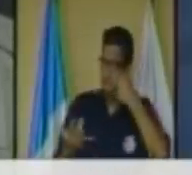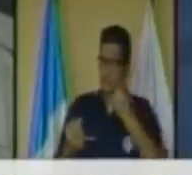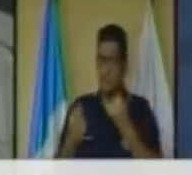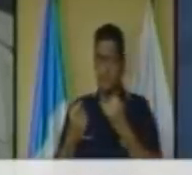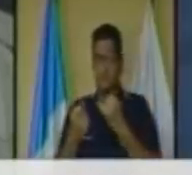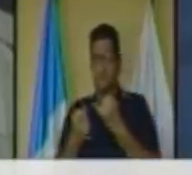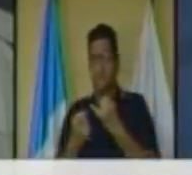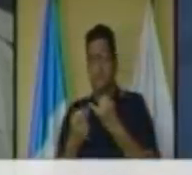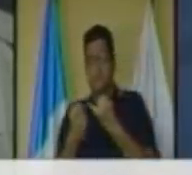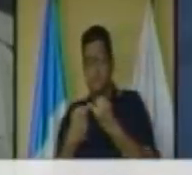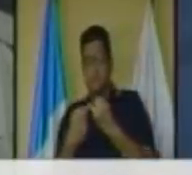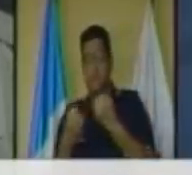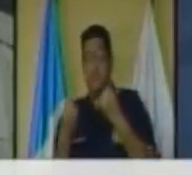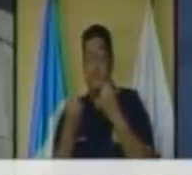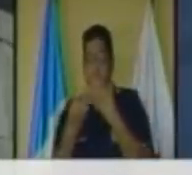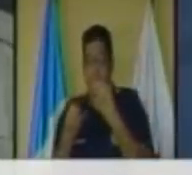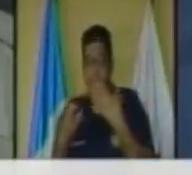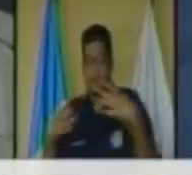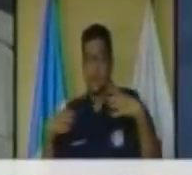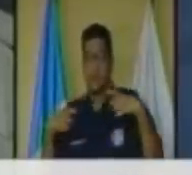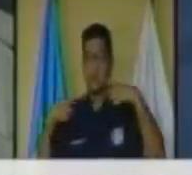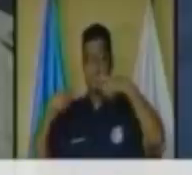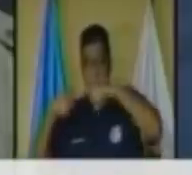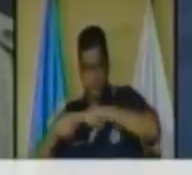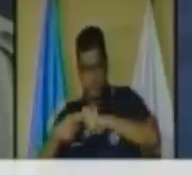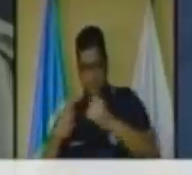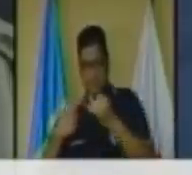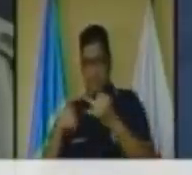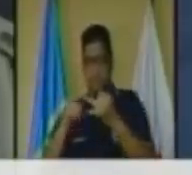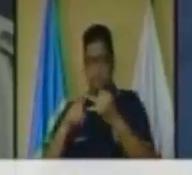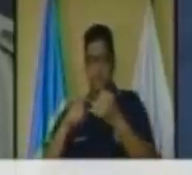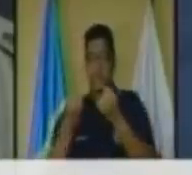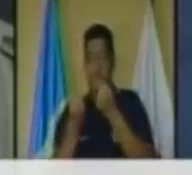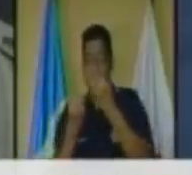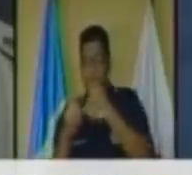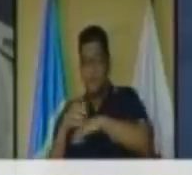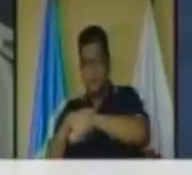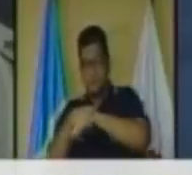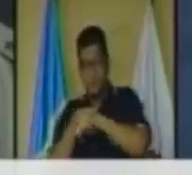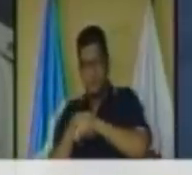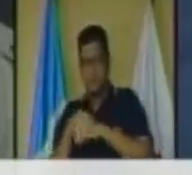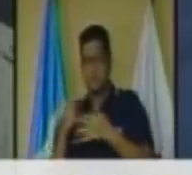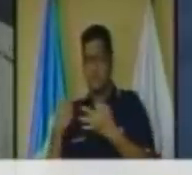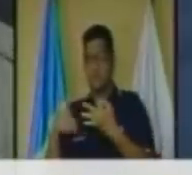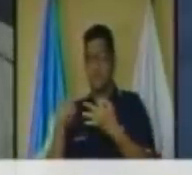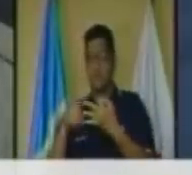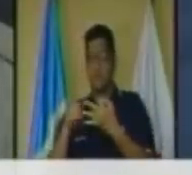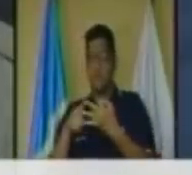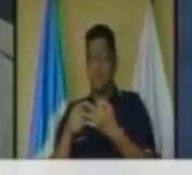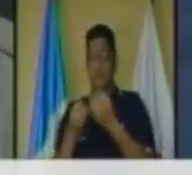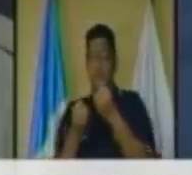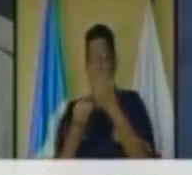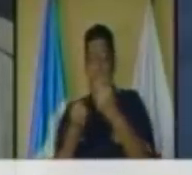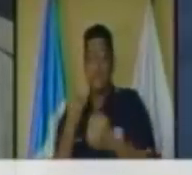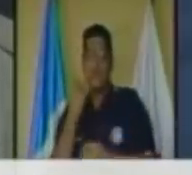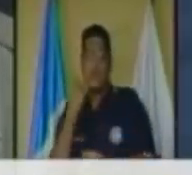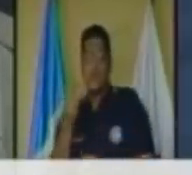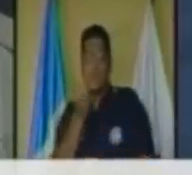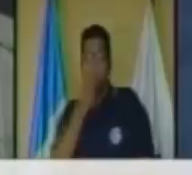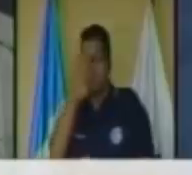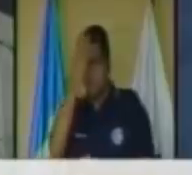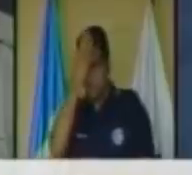e inglés. Esto nos va a permitir socializar todos los